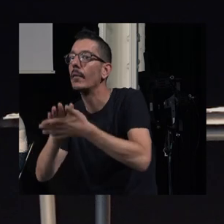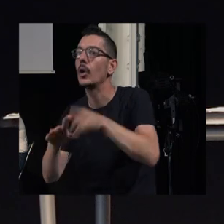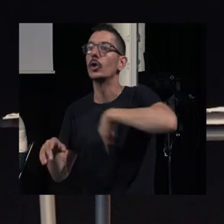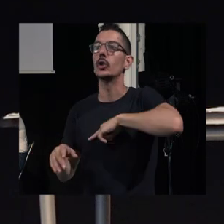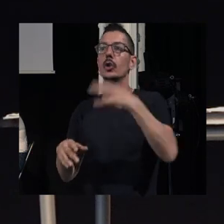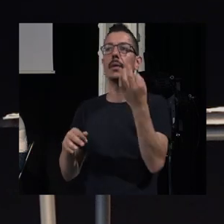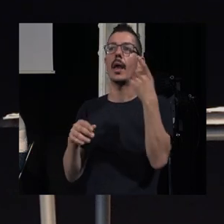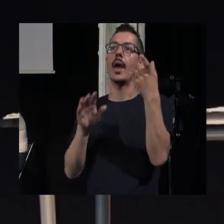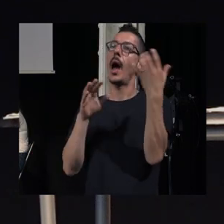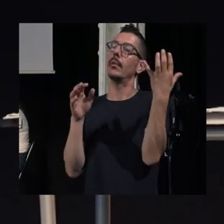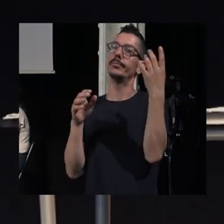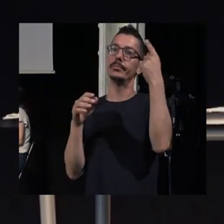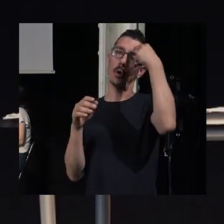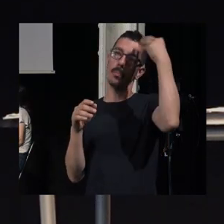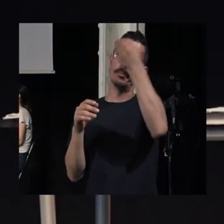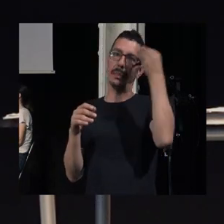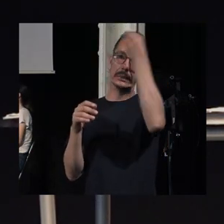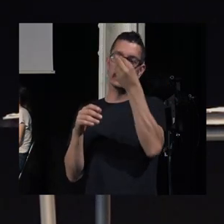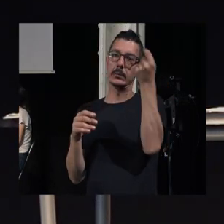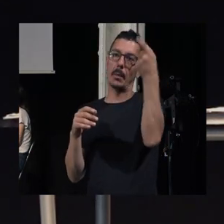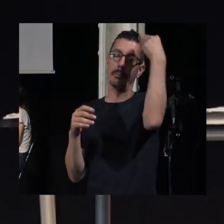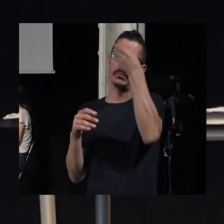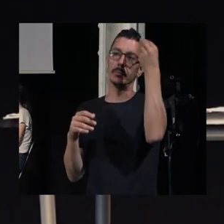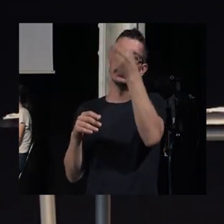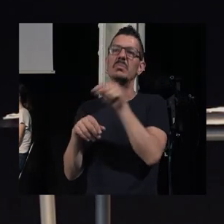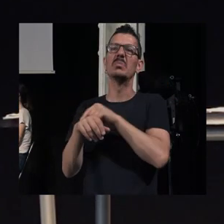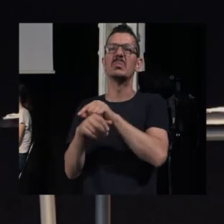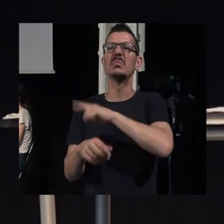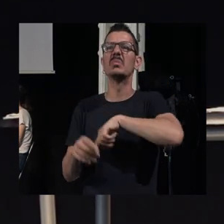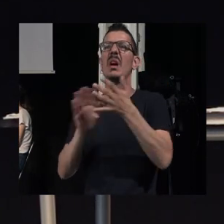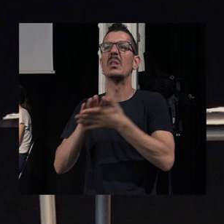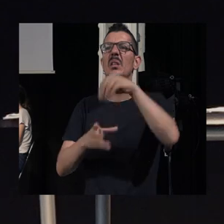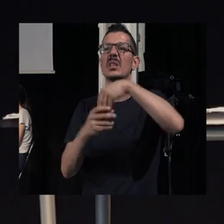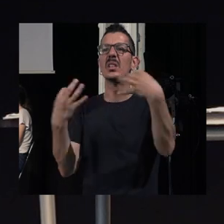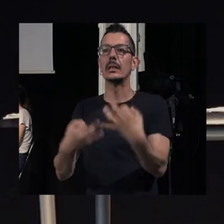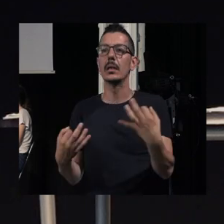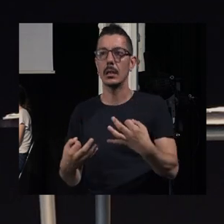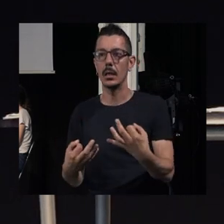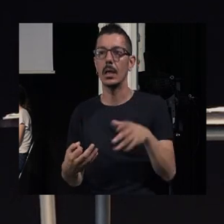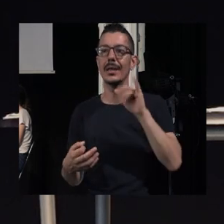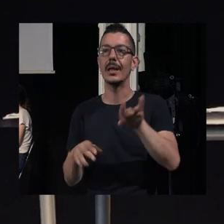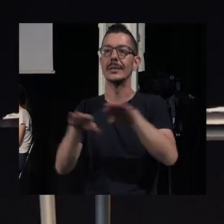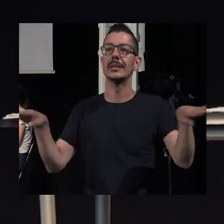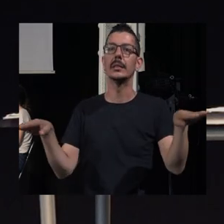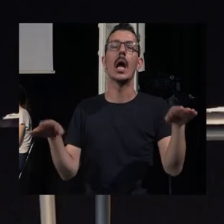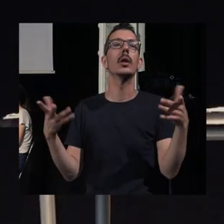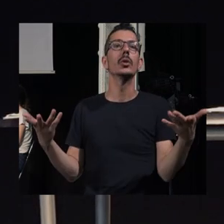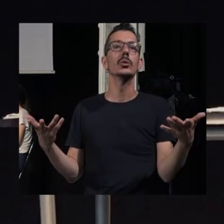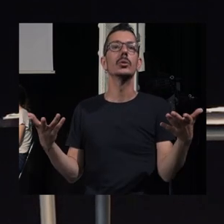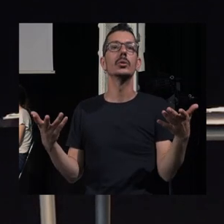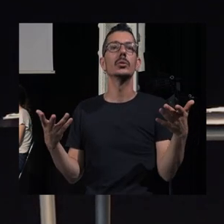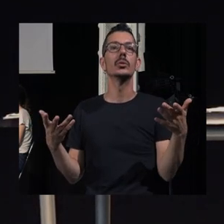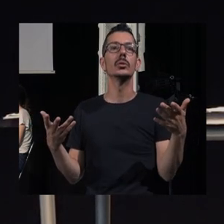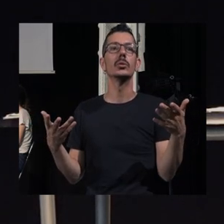qué posibilidades hay en estos nuevos escenarios municipales de hacer o de incidir políticamente, es decir, cuando digo